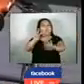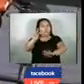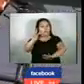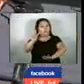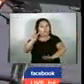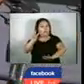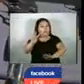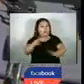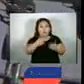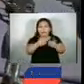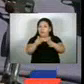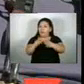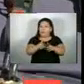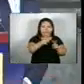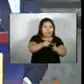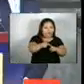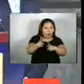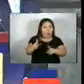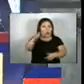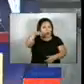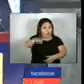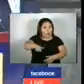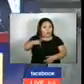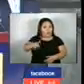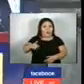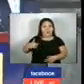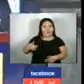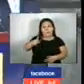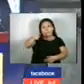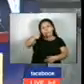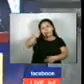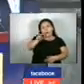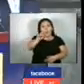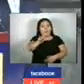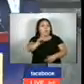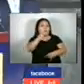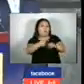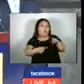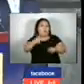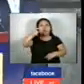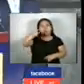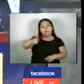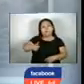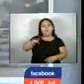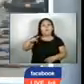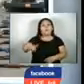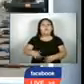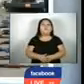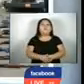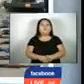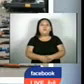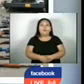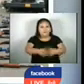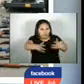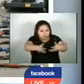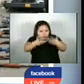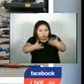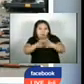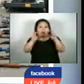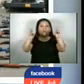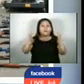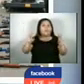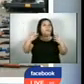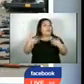292 armas en lo que va en este mes y medio del año 2022. Las investigaciones en este